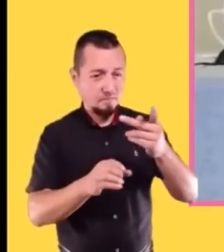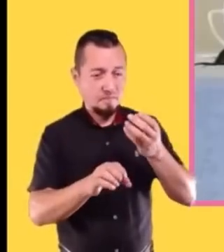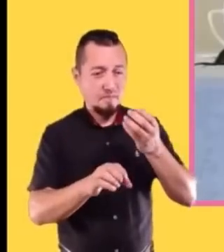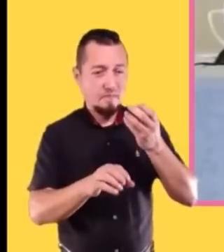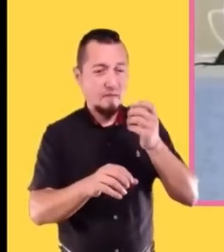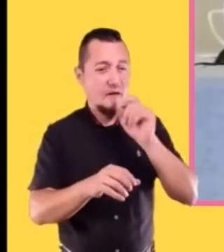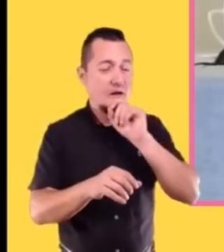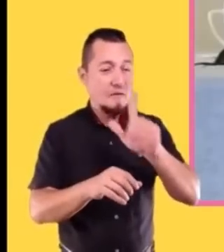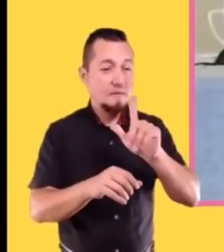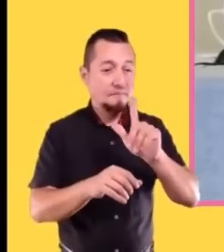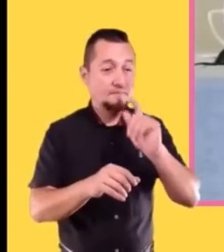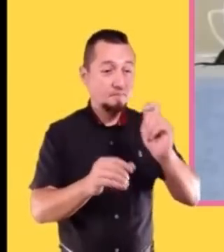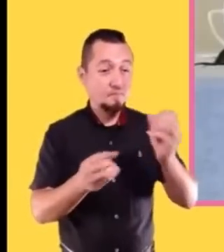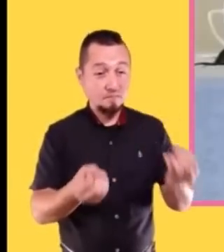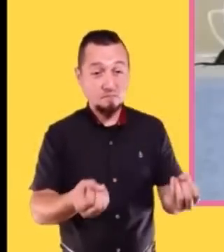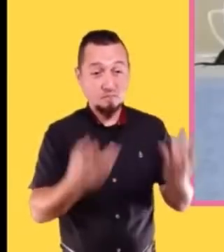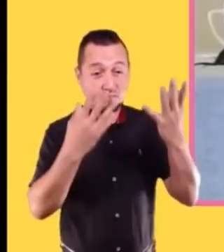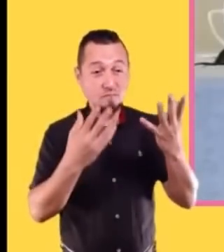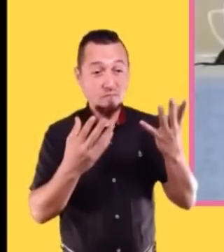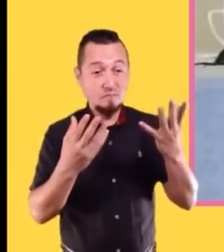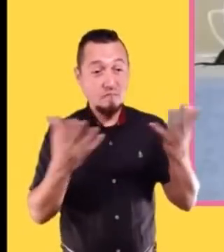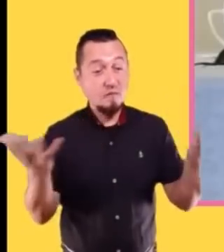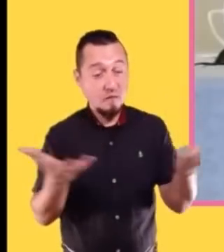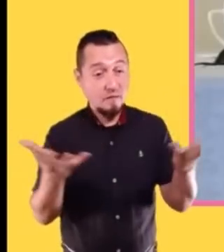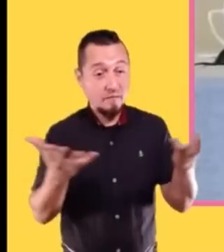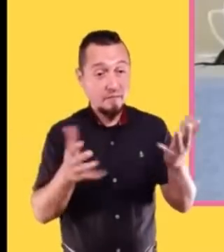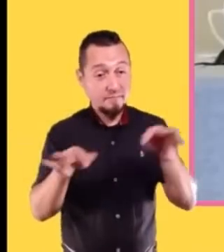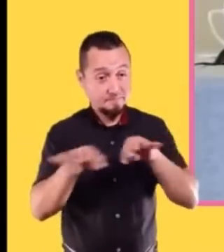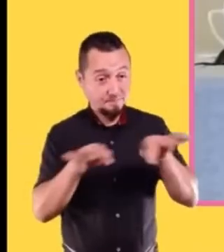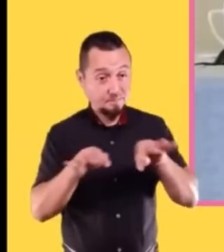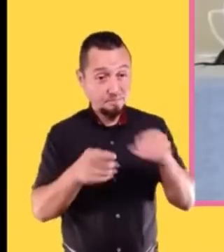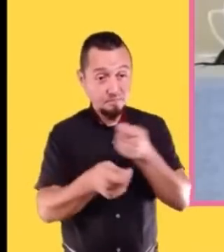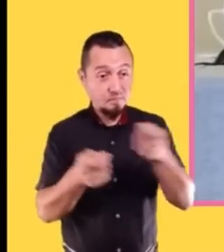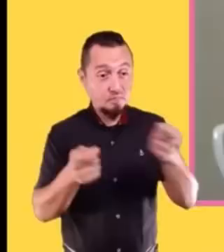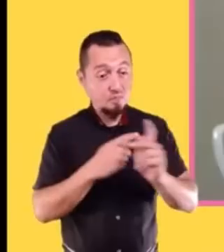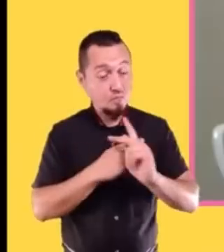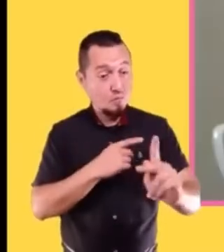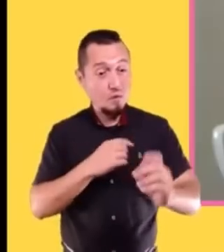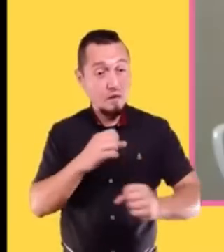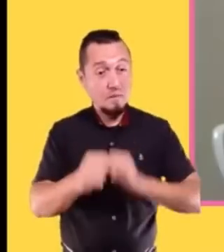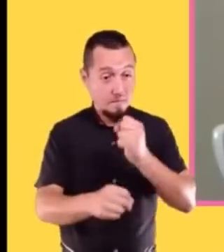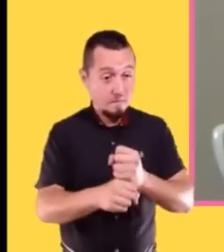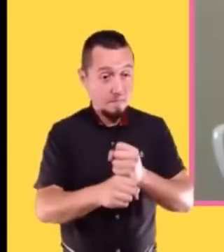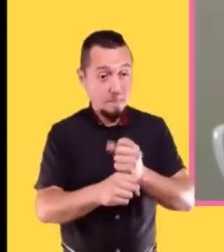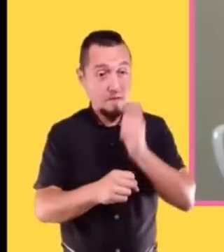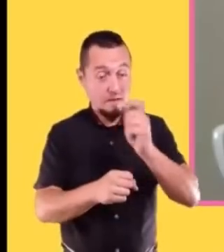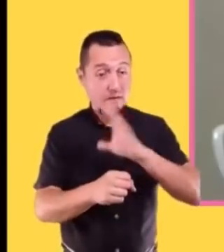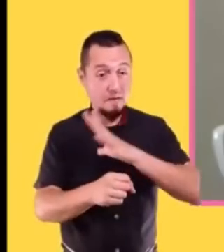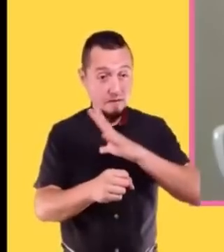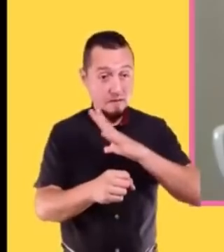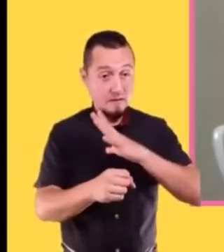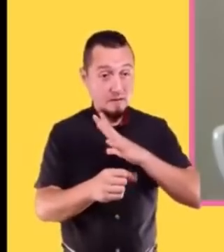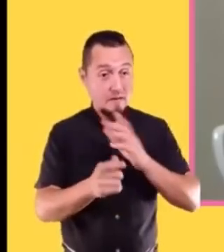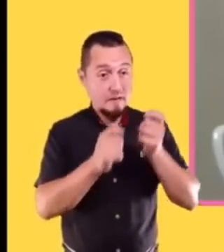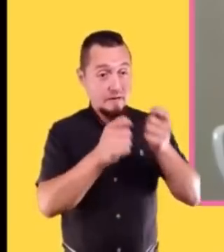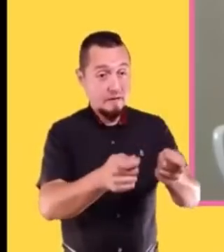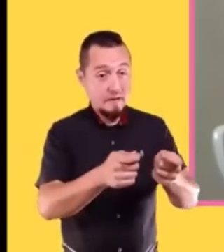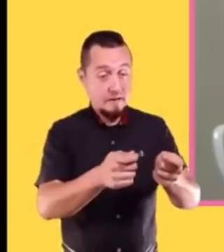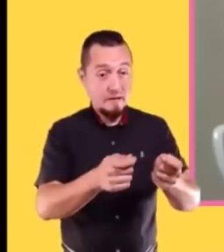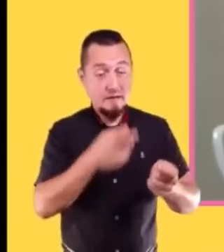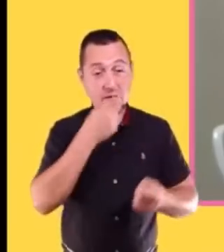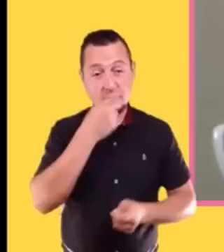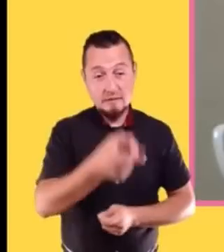de los equipos es, digamos, la agenda en la que vamos a tener que trabajar en los próximos años. El asunto es tener las herramientas ahí. Y por eso decía,